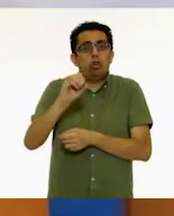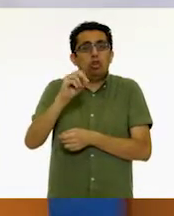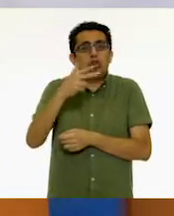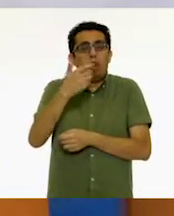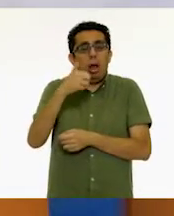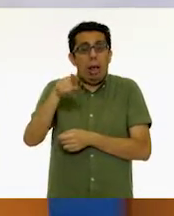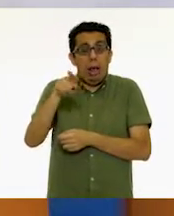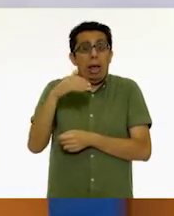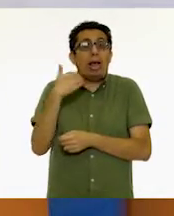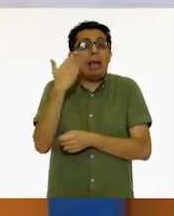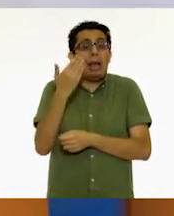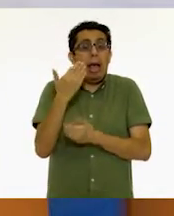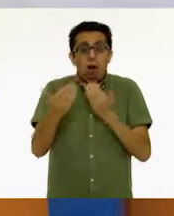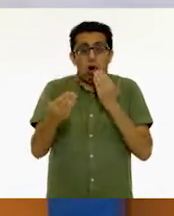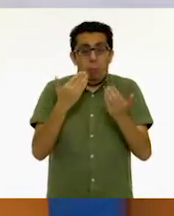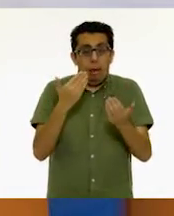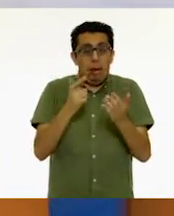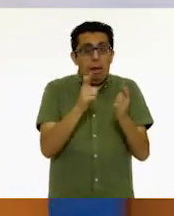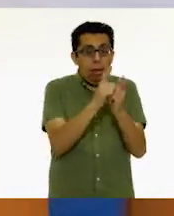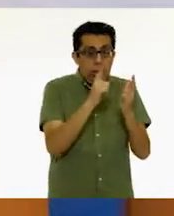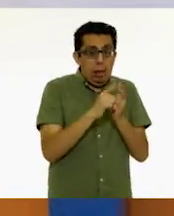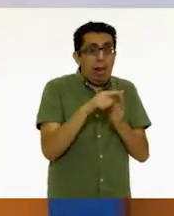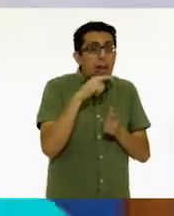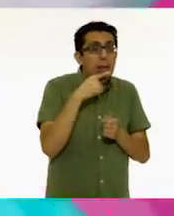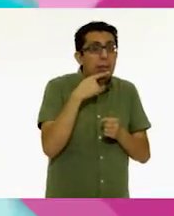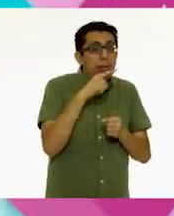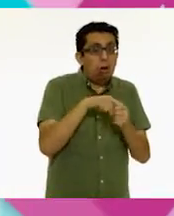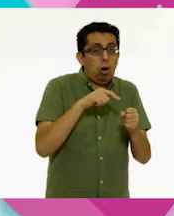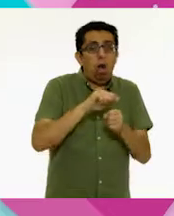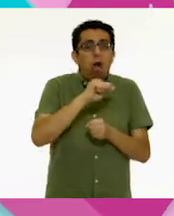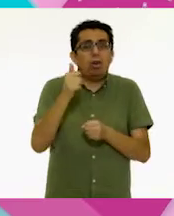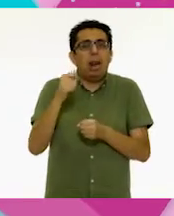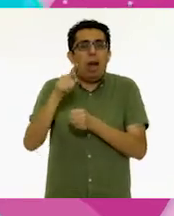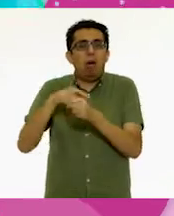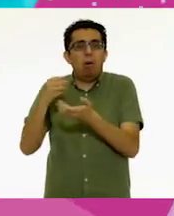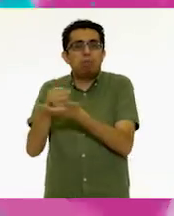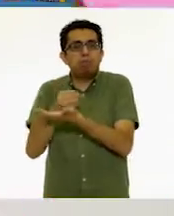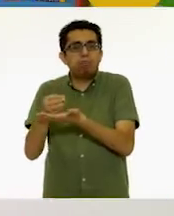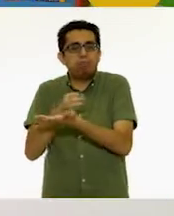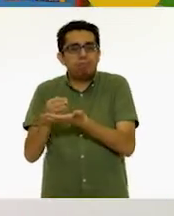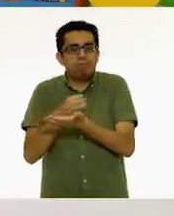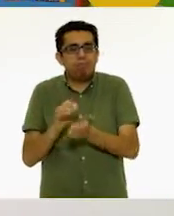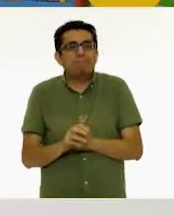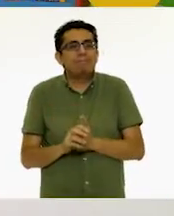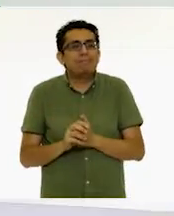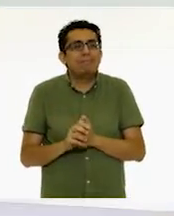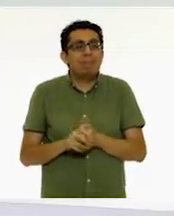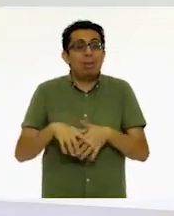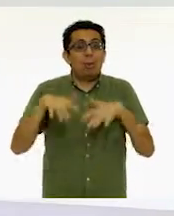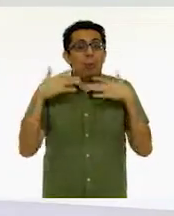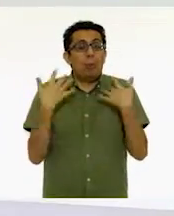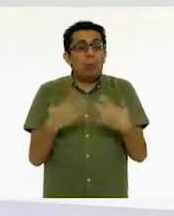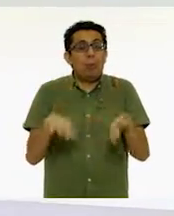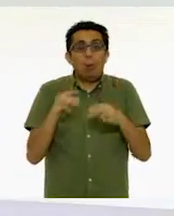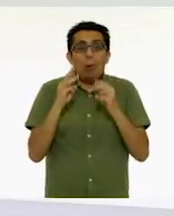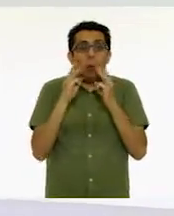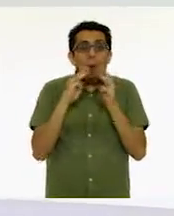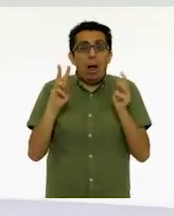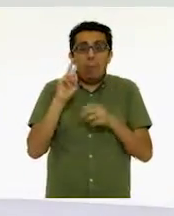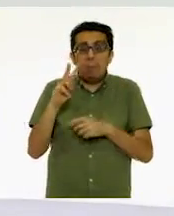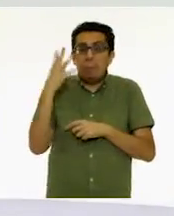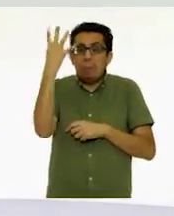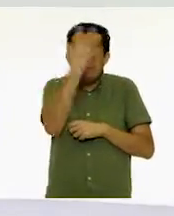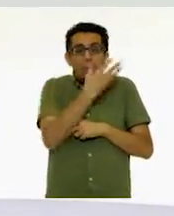colecciones, una de lápices de colores y otra de crayones. ¡Wow! ¡Miren qué